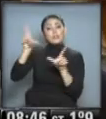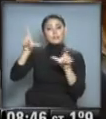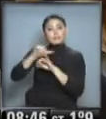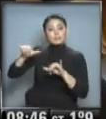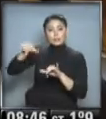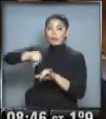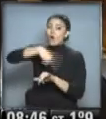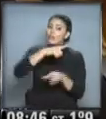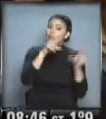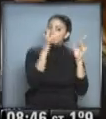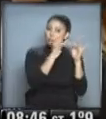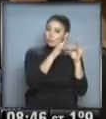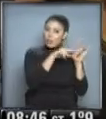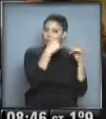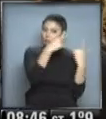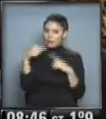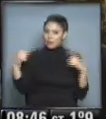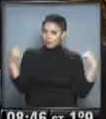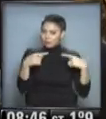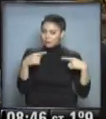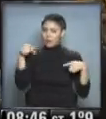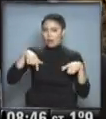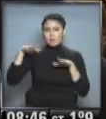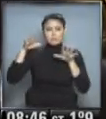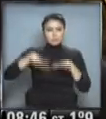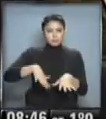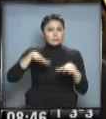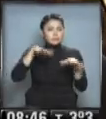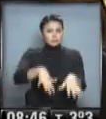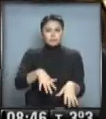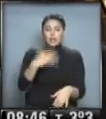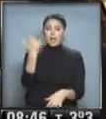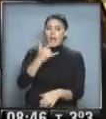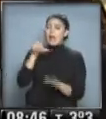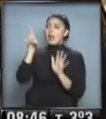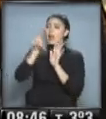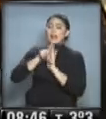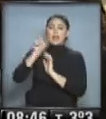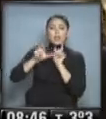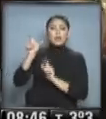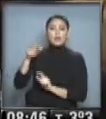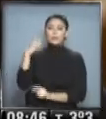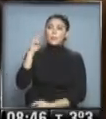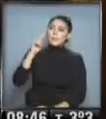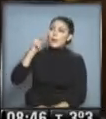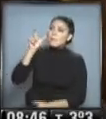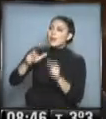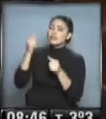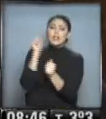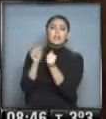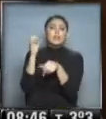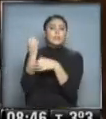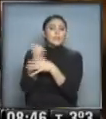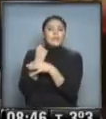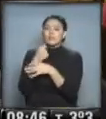página web del gobierno de la ciudad. Ahora, esta movilización, están llegando legisladores, lo veo a historiadores, a Letieri,